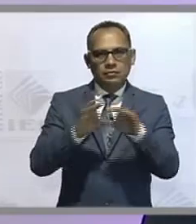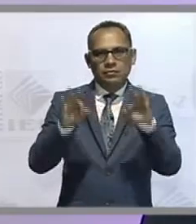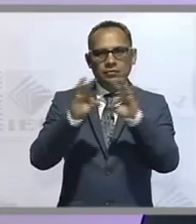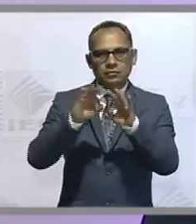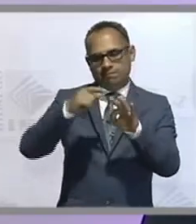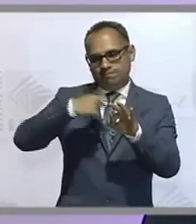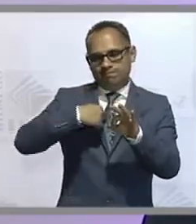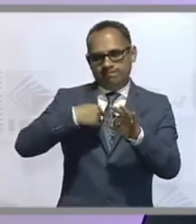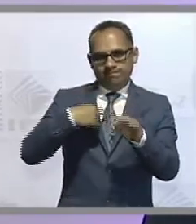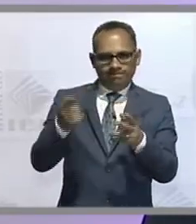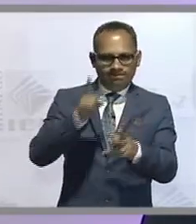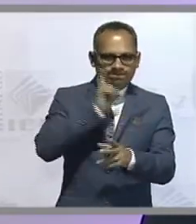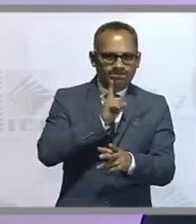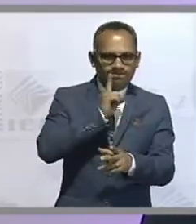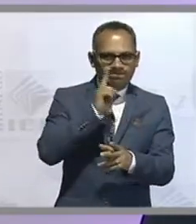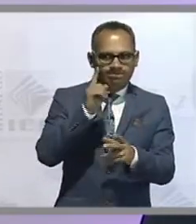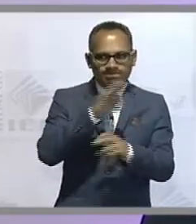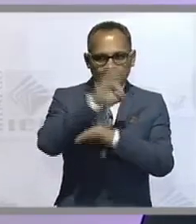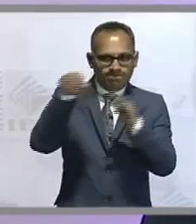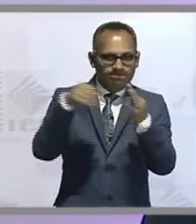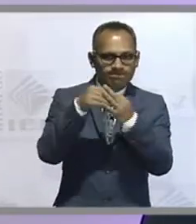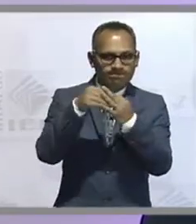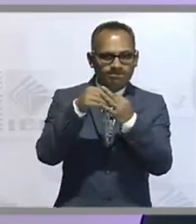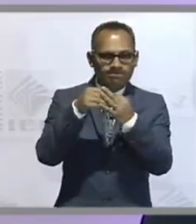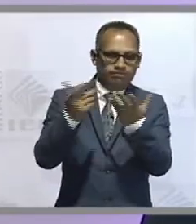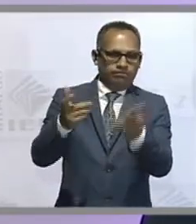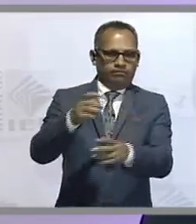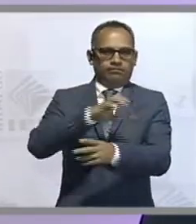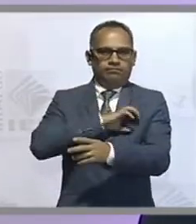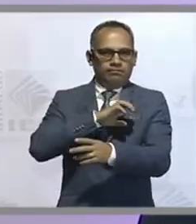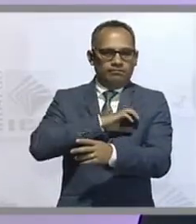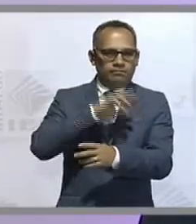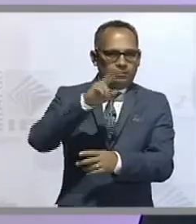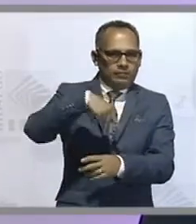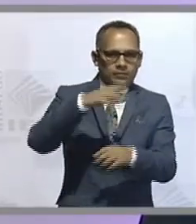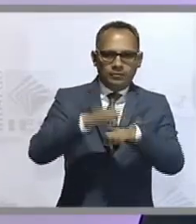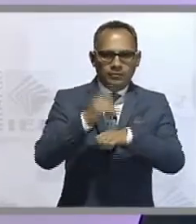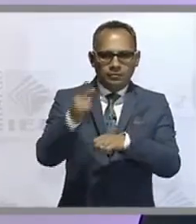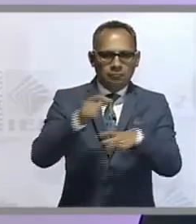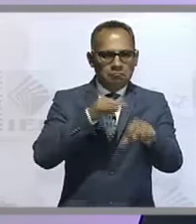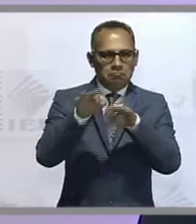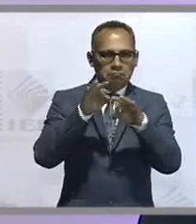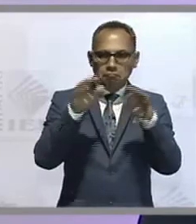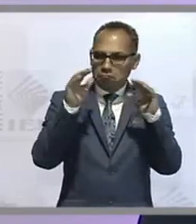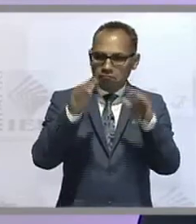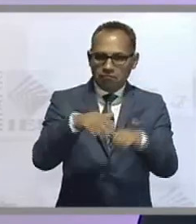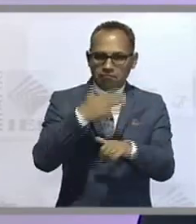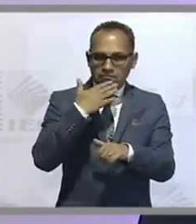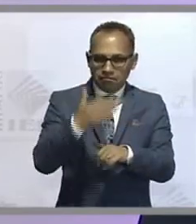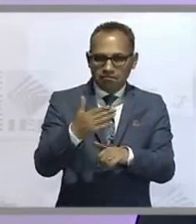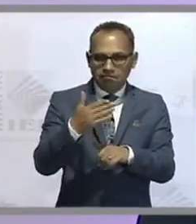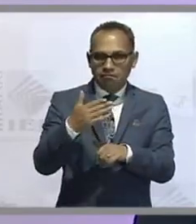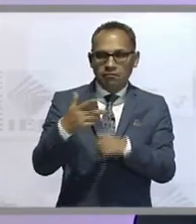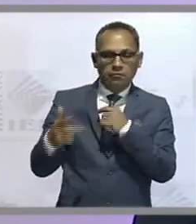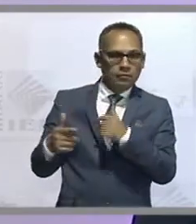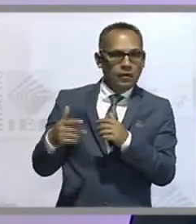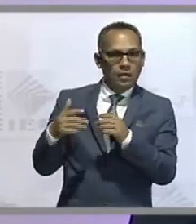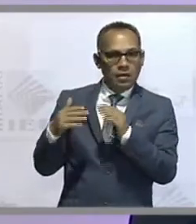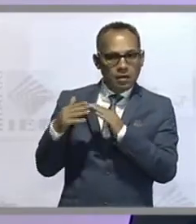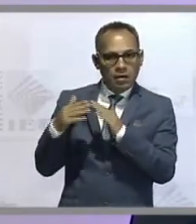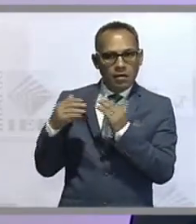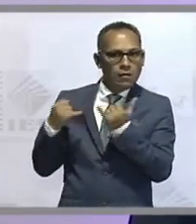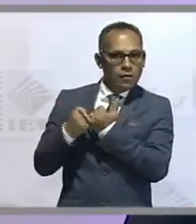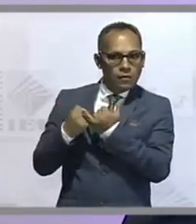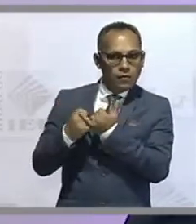porque se han integrado a la vida laboral y apoyar en nuestros hogares con el sustento